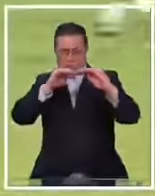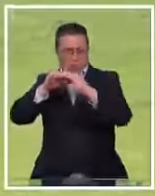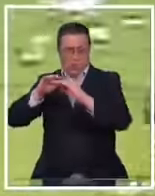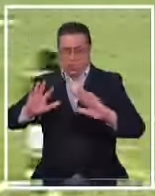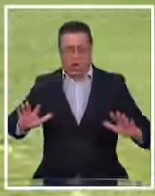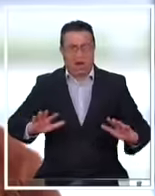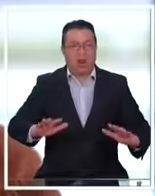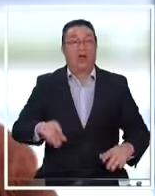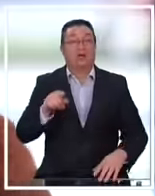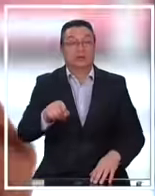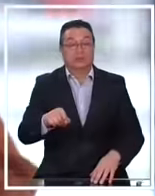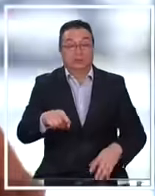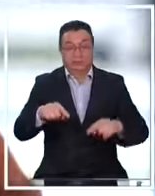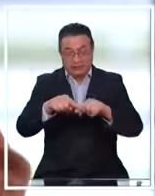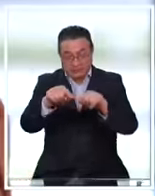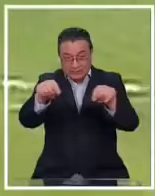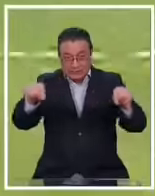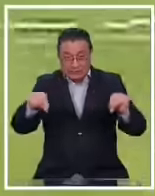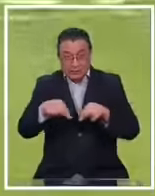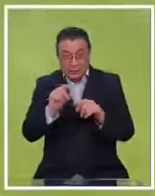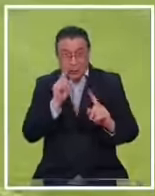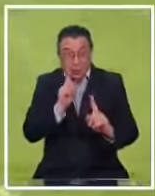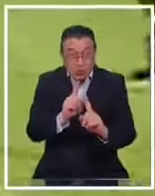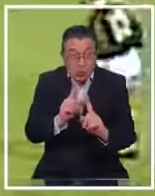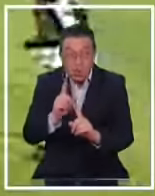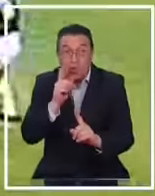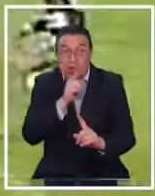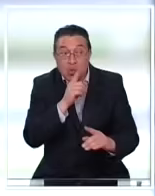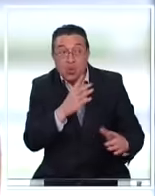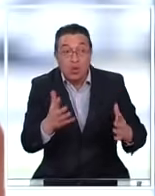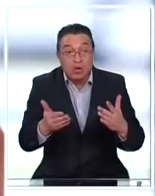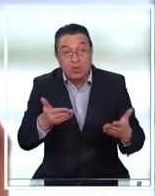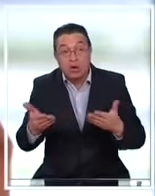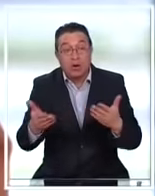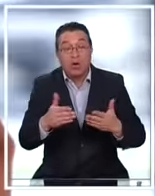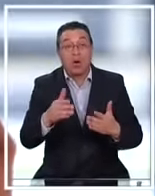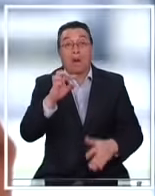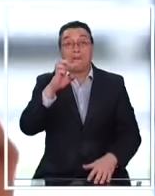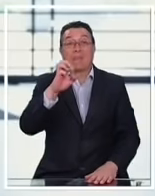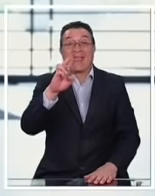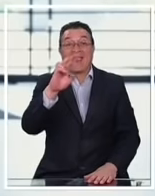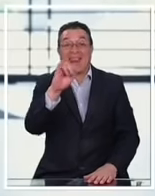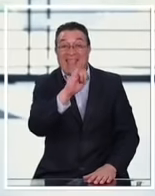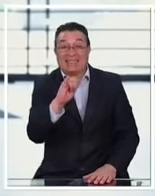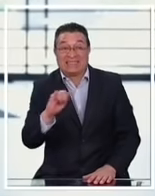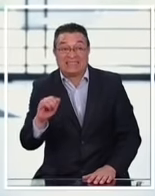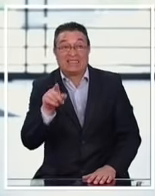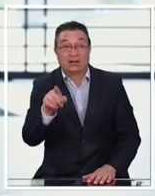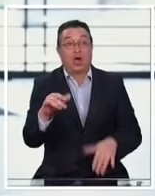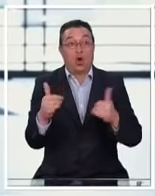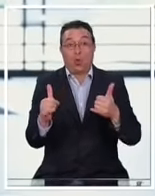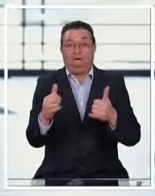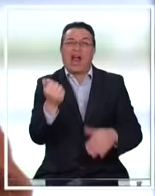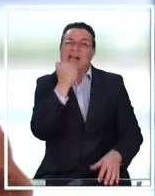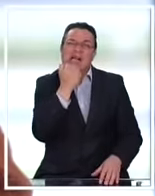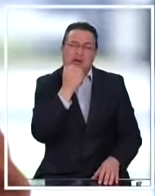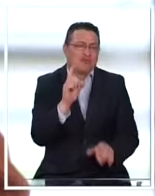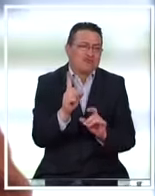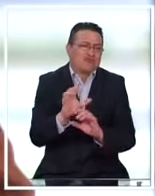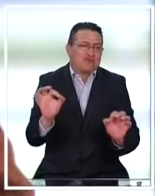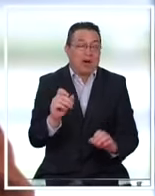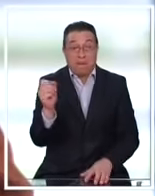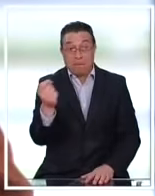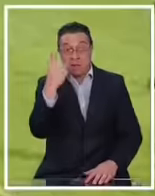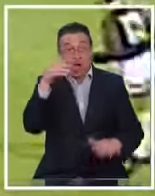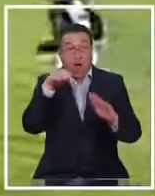circunstancia, ahí cerca del área, en los últimos metros, se ha ido arriba. Cuidado. Lucho Pérez, un jugador que no fallaba. El primer gol